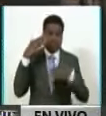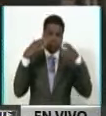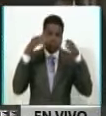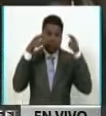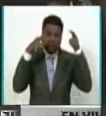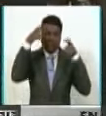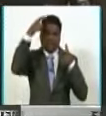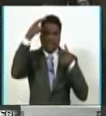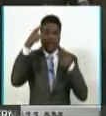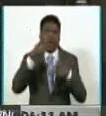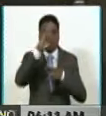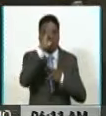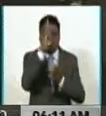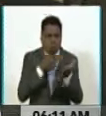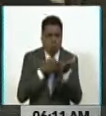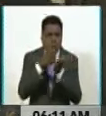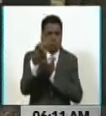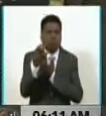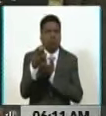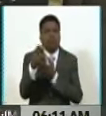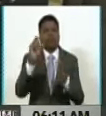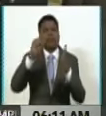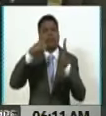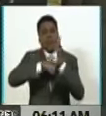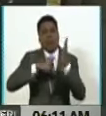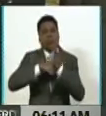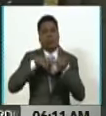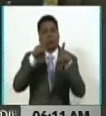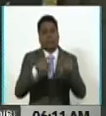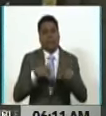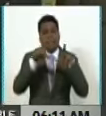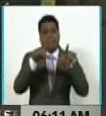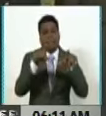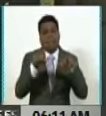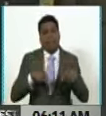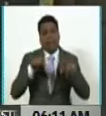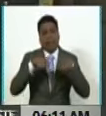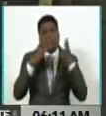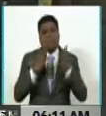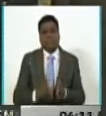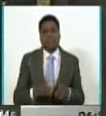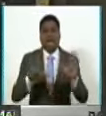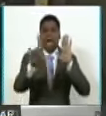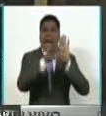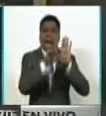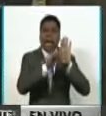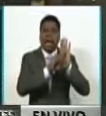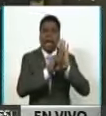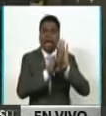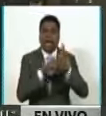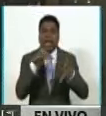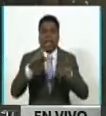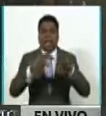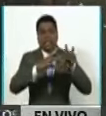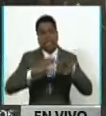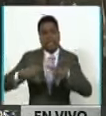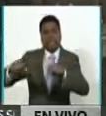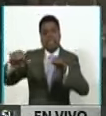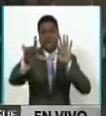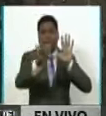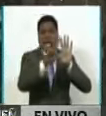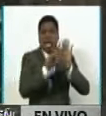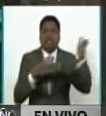en honor a Zamora y a la lucha campesina, también promulgó la Ley de Tierras y Desarrollos Agrarios en el año 2001, una ley contra